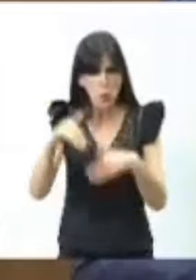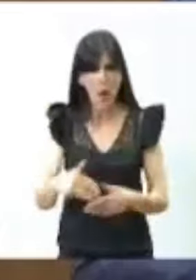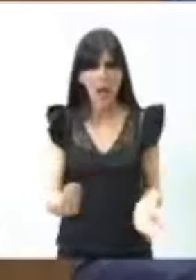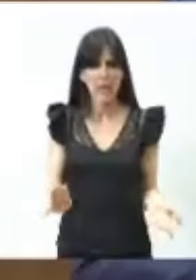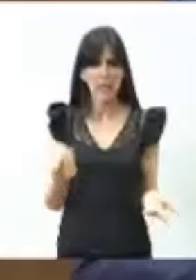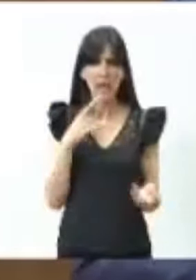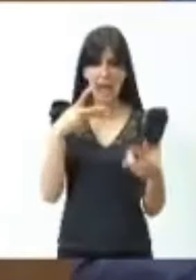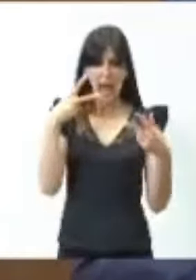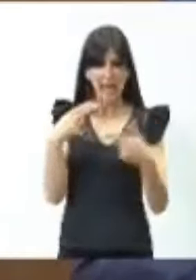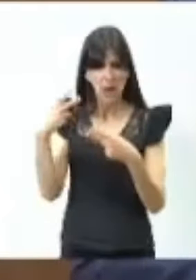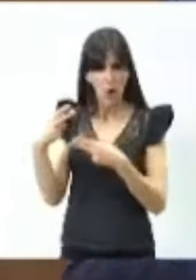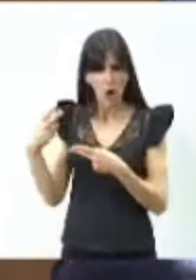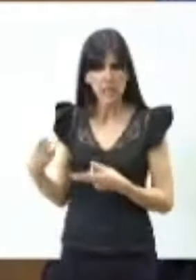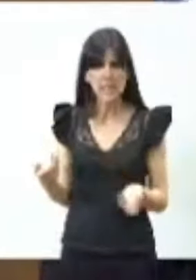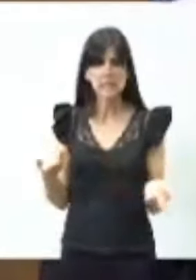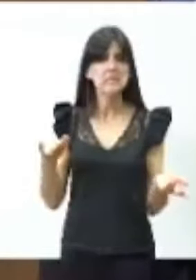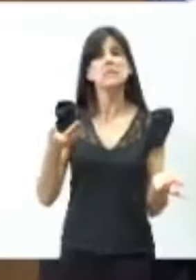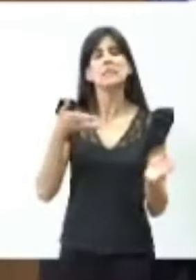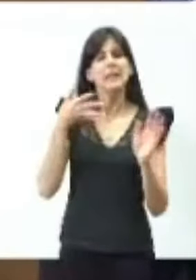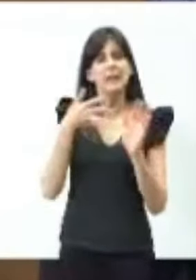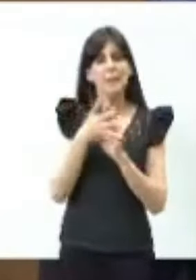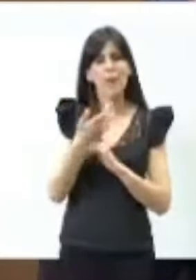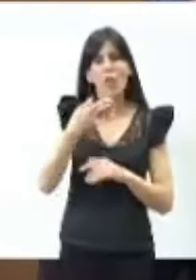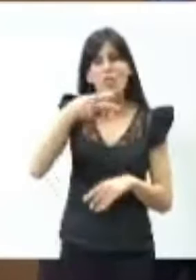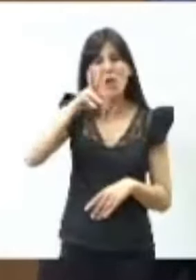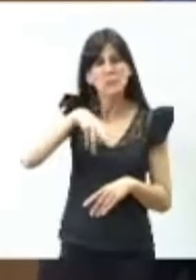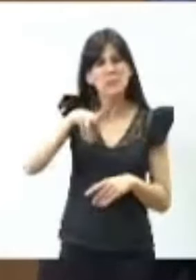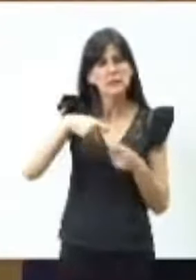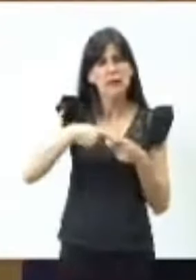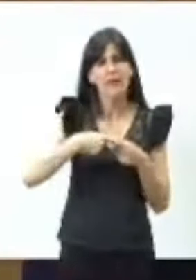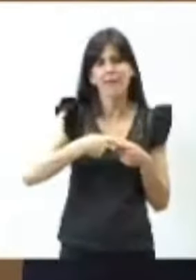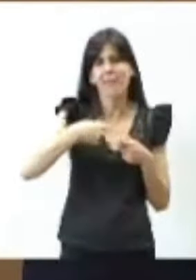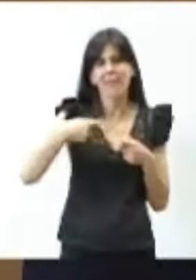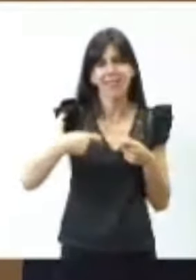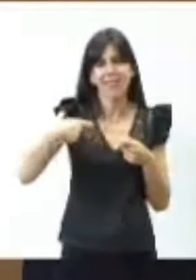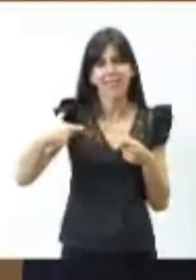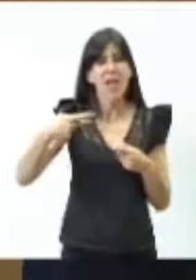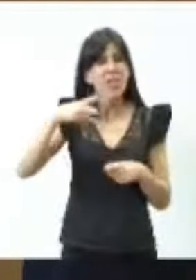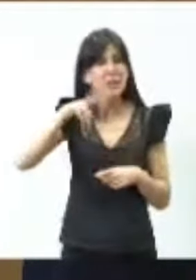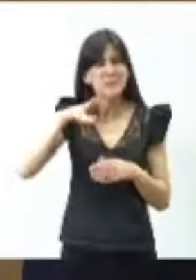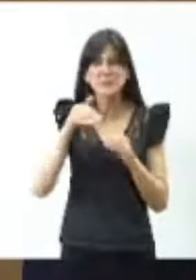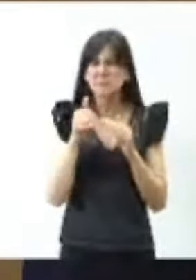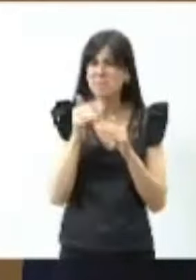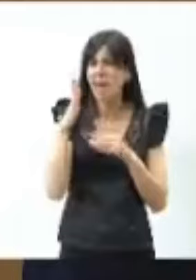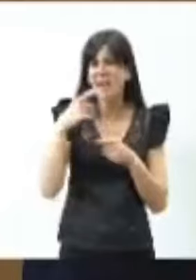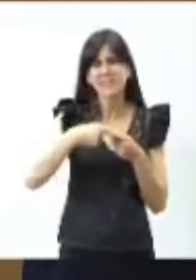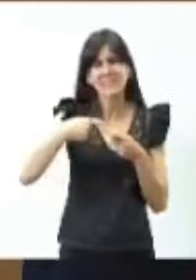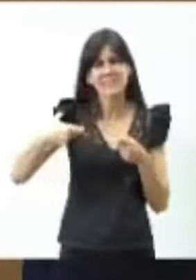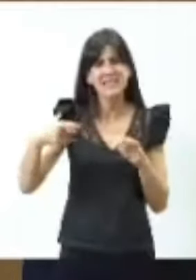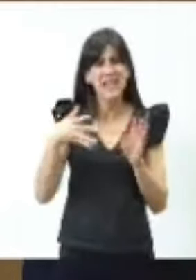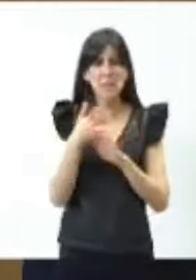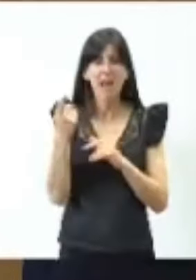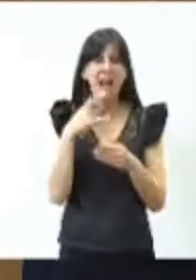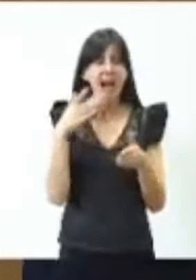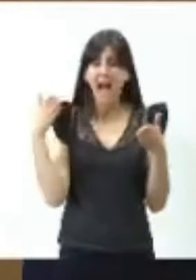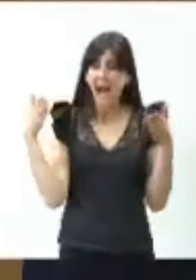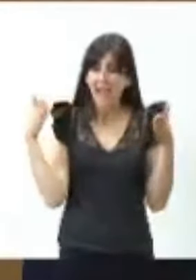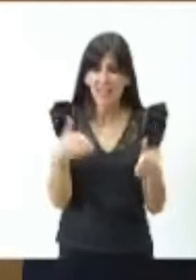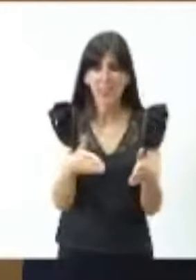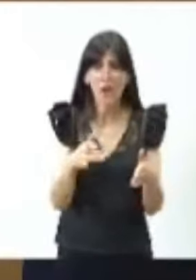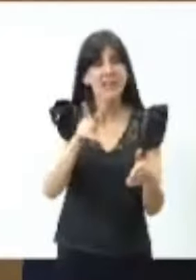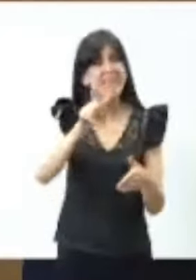sistemáticos, las dilaciones de más de 2 meses, señoría, más de 2 meses en la atención a